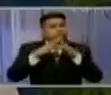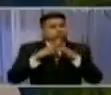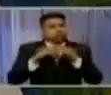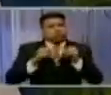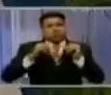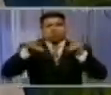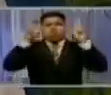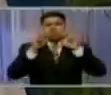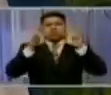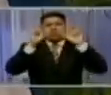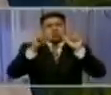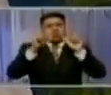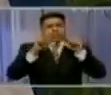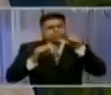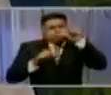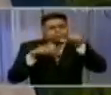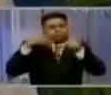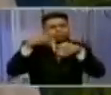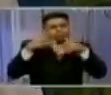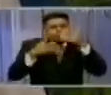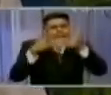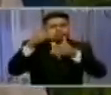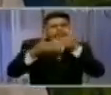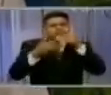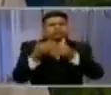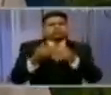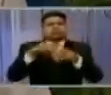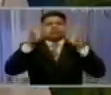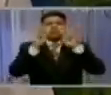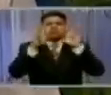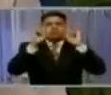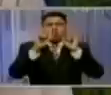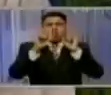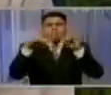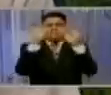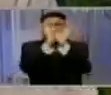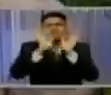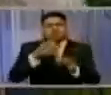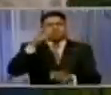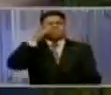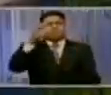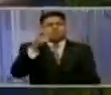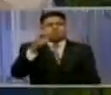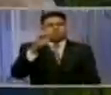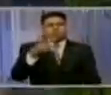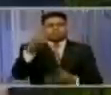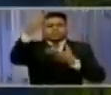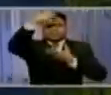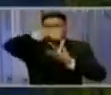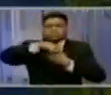nueva nacionalidad, de una nueva identidad, de un nuevo pueblo.